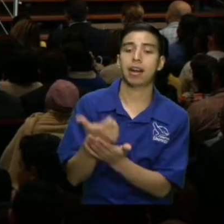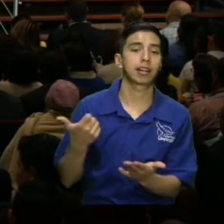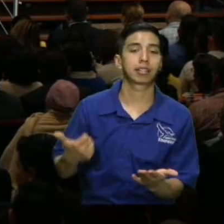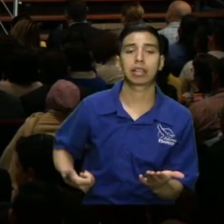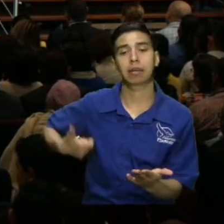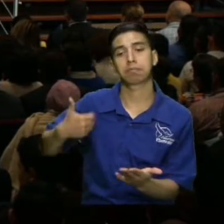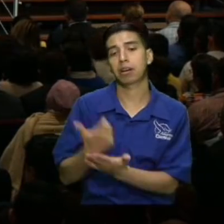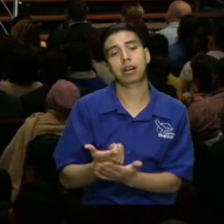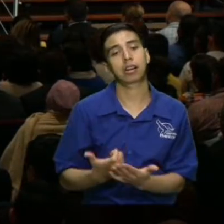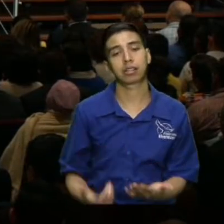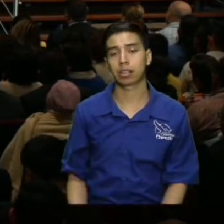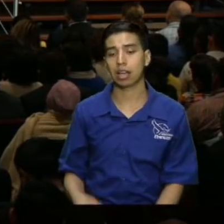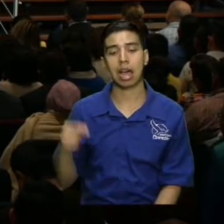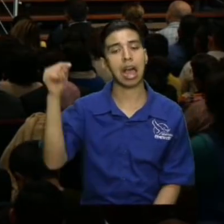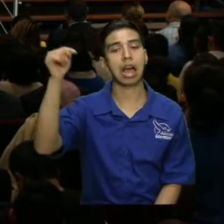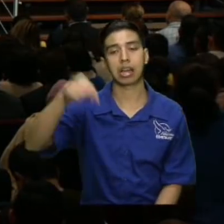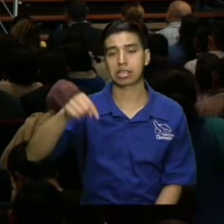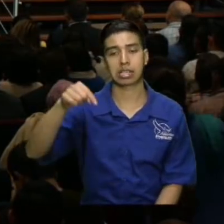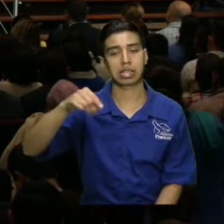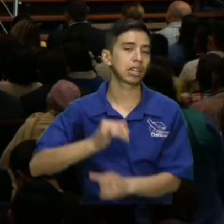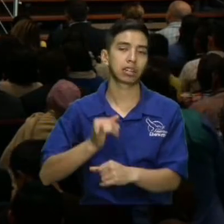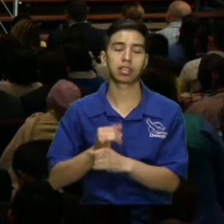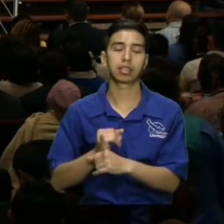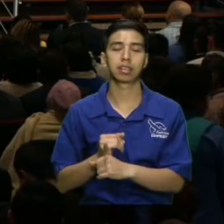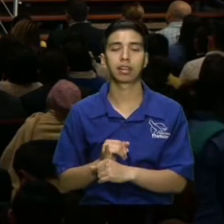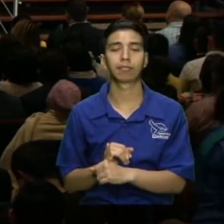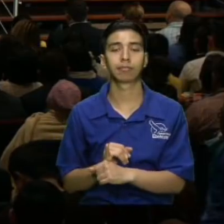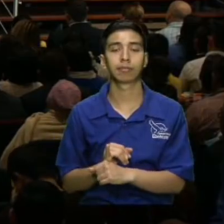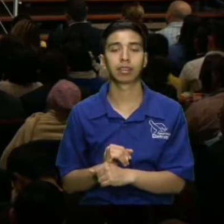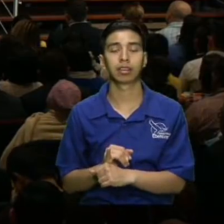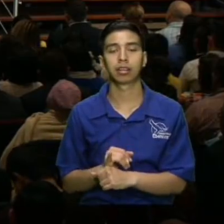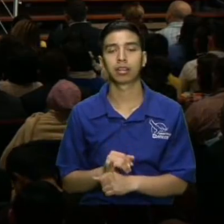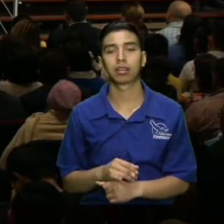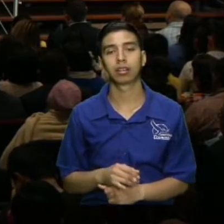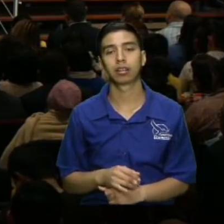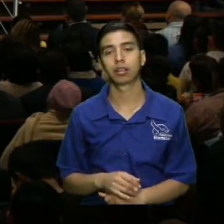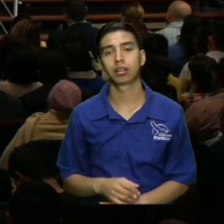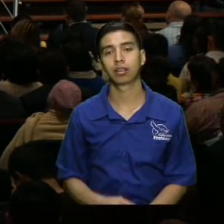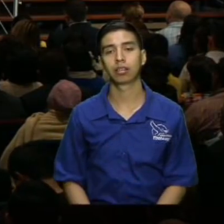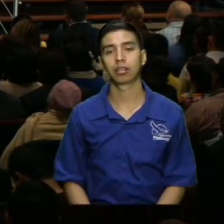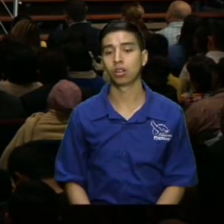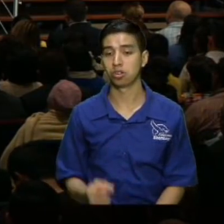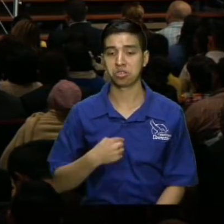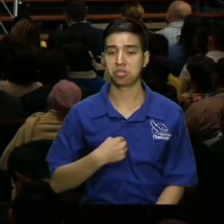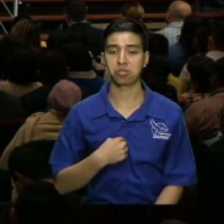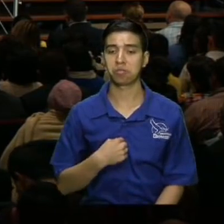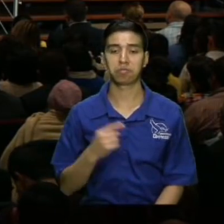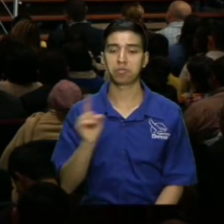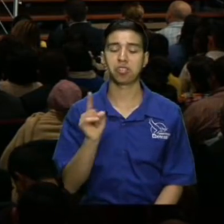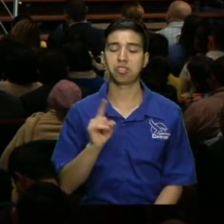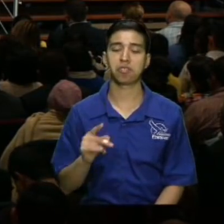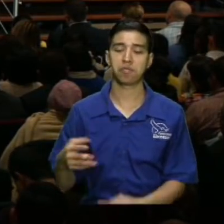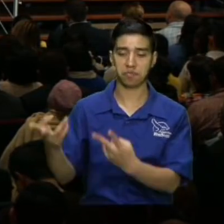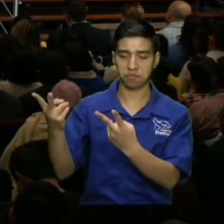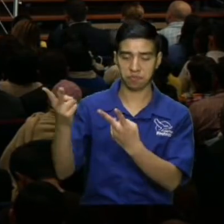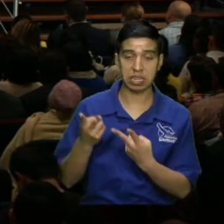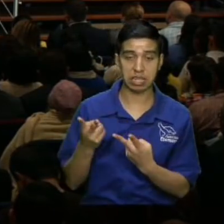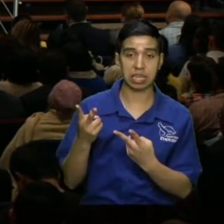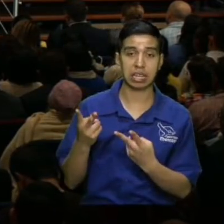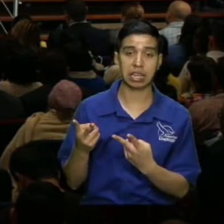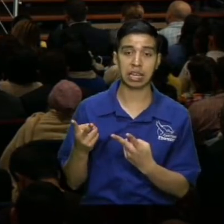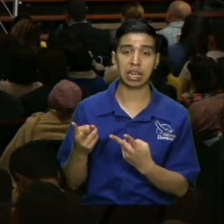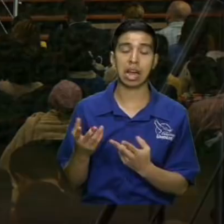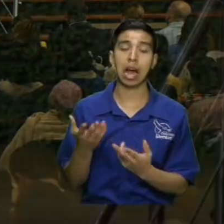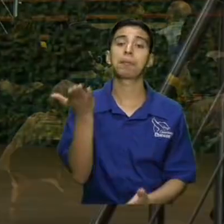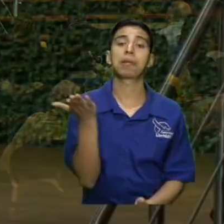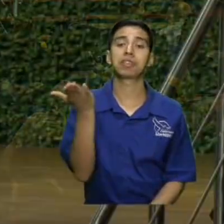Vos ganas mucho y la iglesia no te puede pagar eso, amigo. Entonces yo dije, no, si yo no le vine a pedir chance. Yo le voy a decir lo que